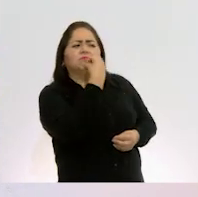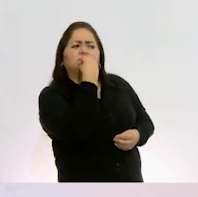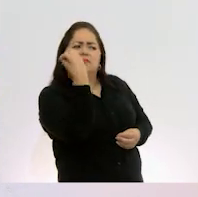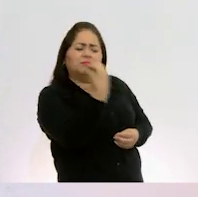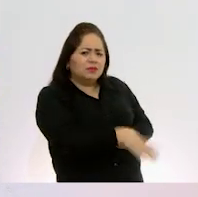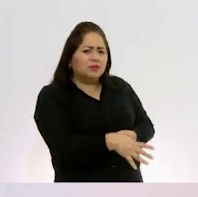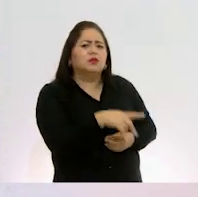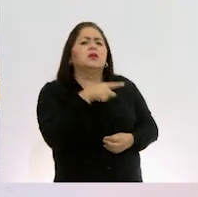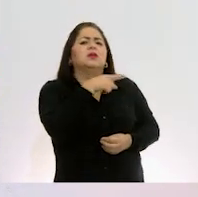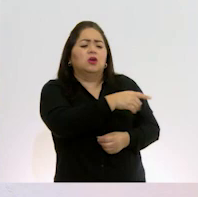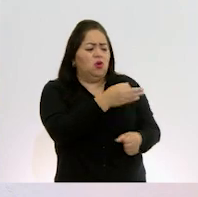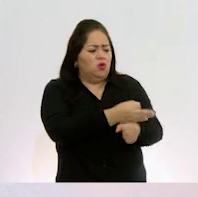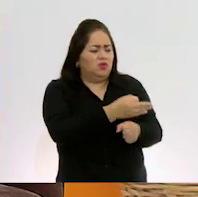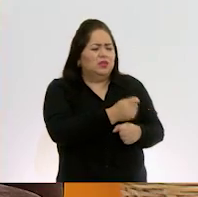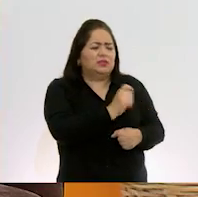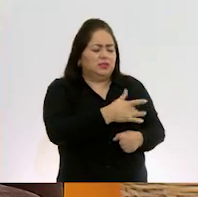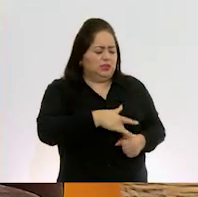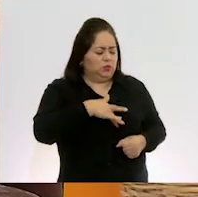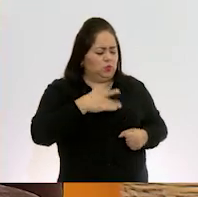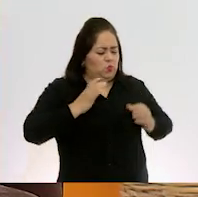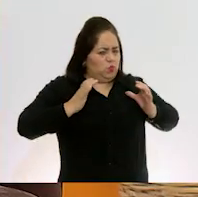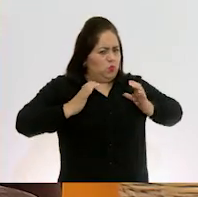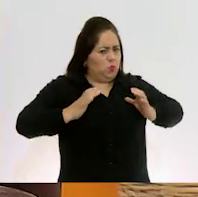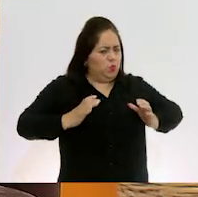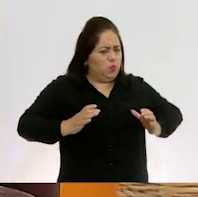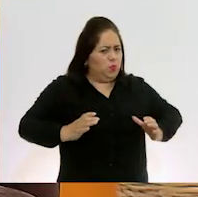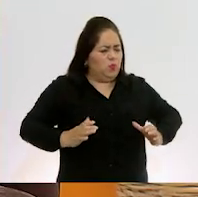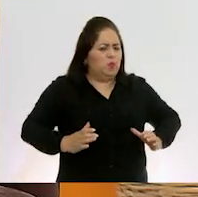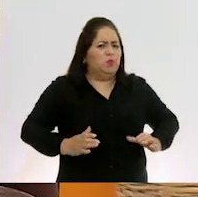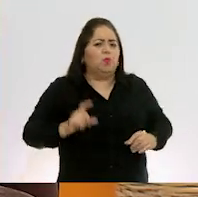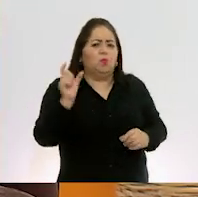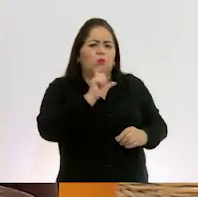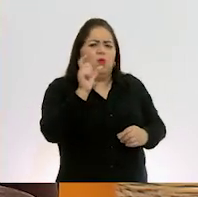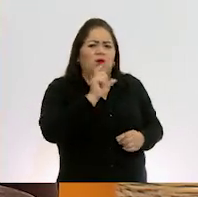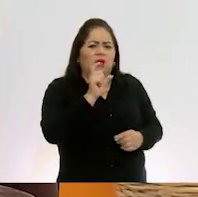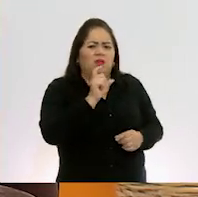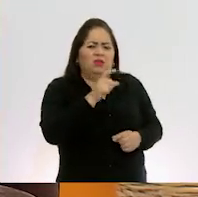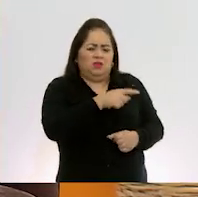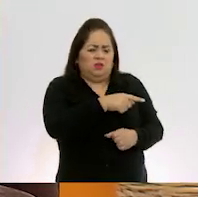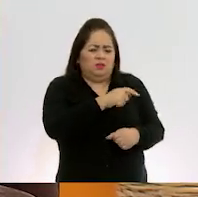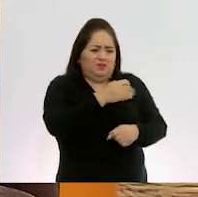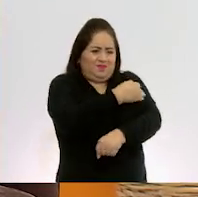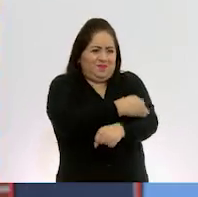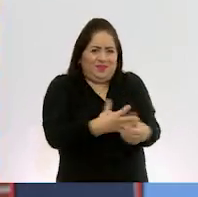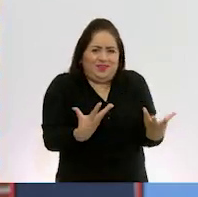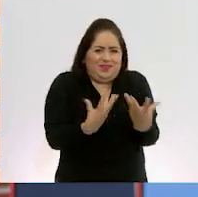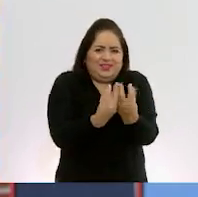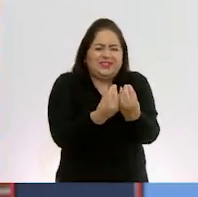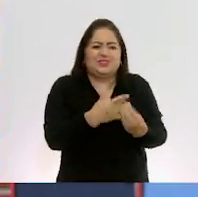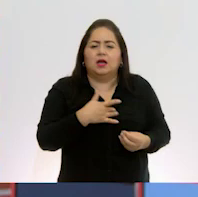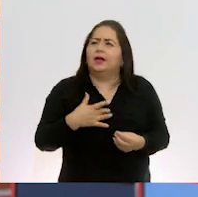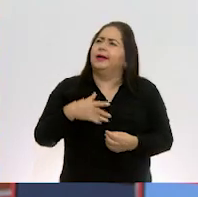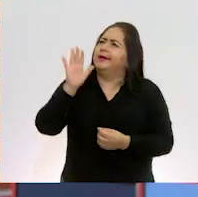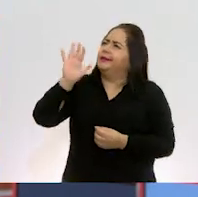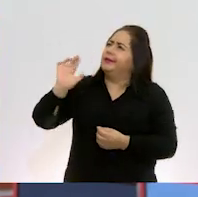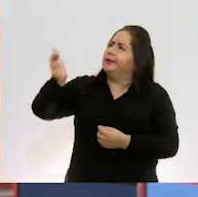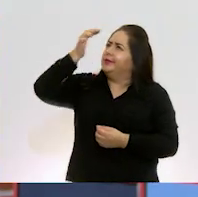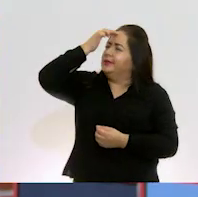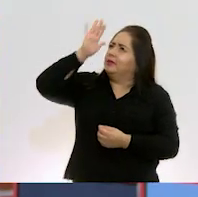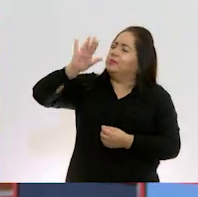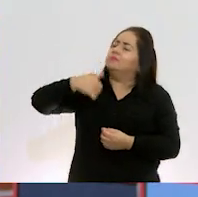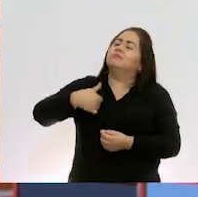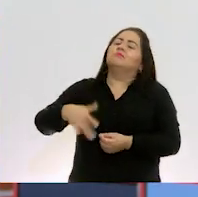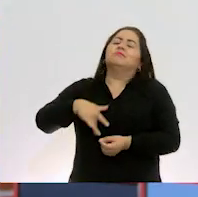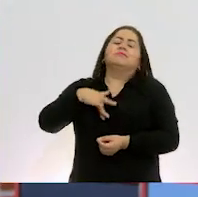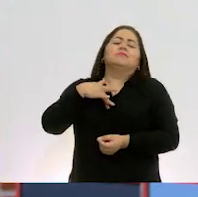qué es lo que sientes en tu cuerpo cuando presentas esta parte con tu familia? A ver, recuerdo, me sentí